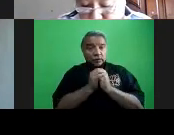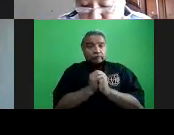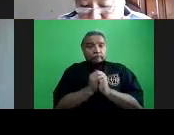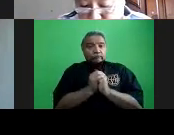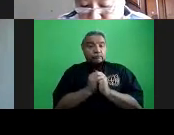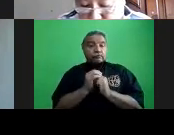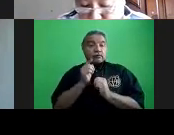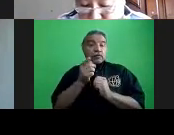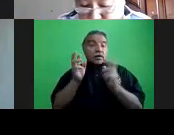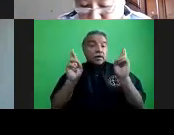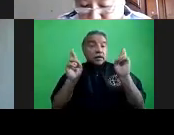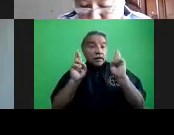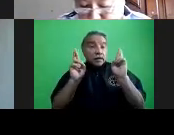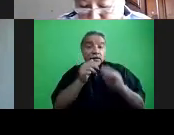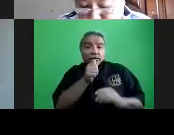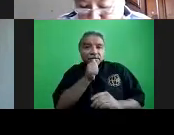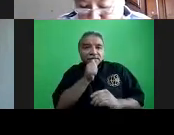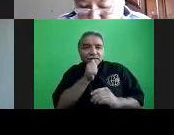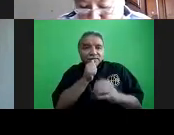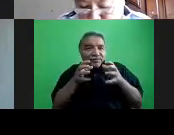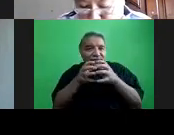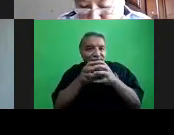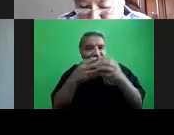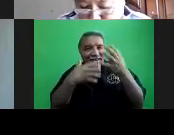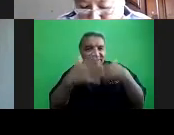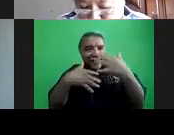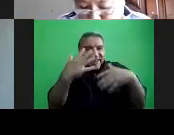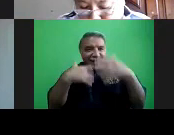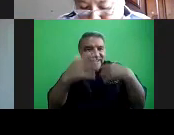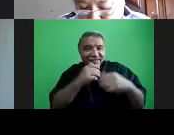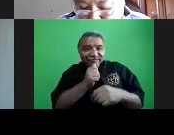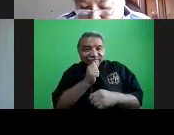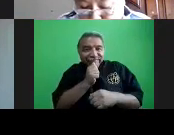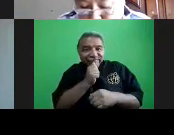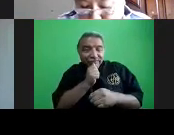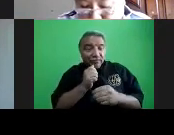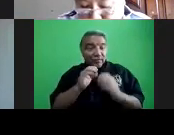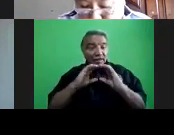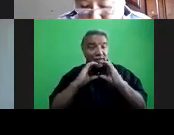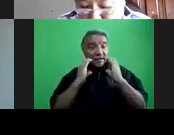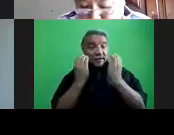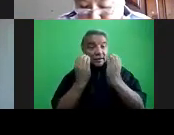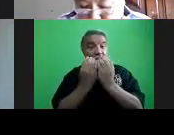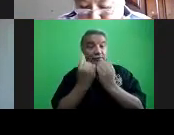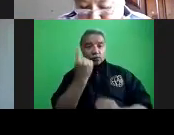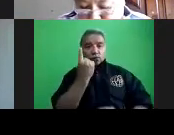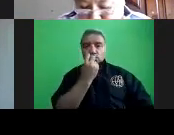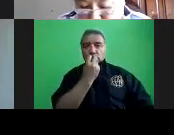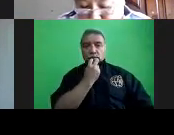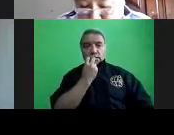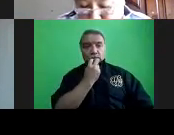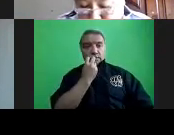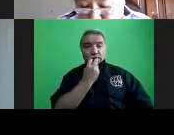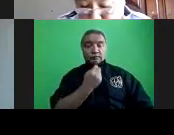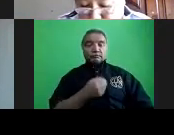era una escuela oralista. Ellos les pegaban en las manos, dice, por usar señas, les decían que no, entonces a la hora